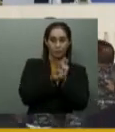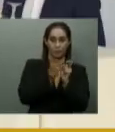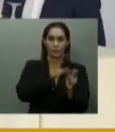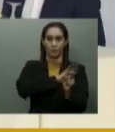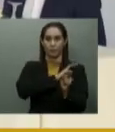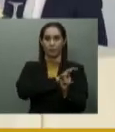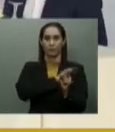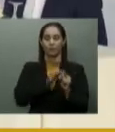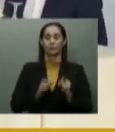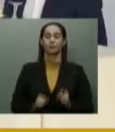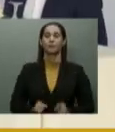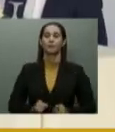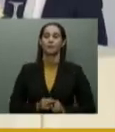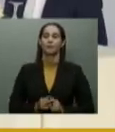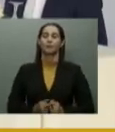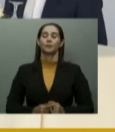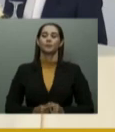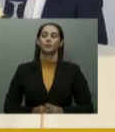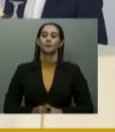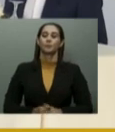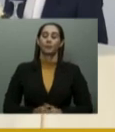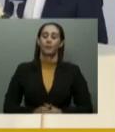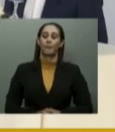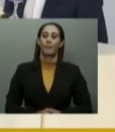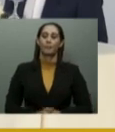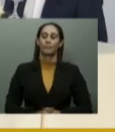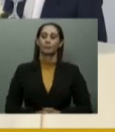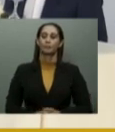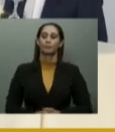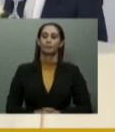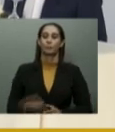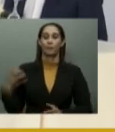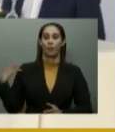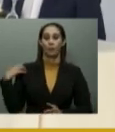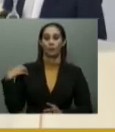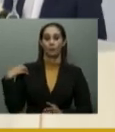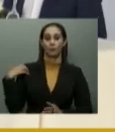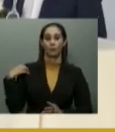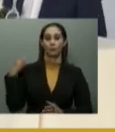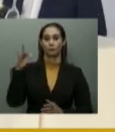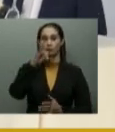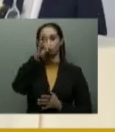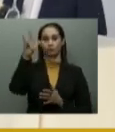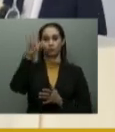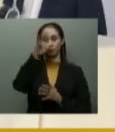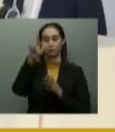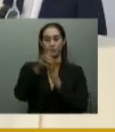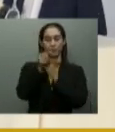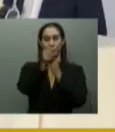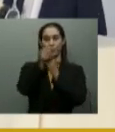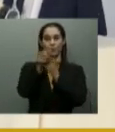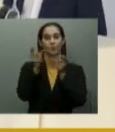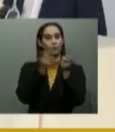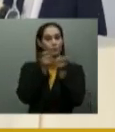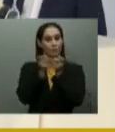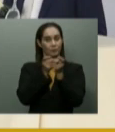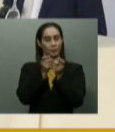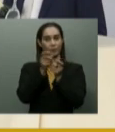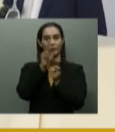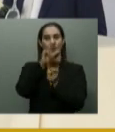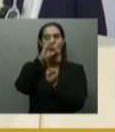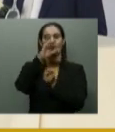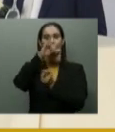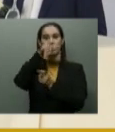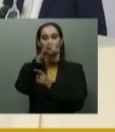fuerza cuando no es necesario cuando su vida no está en peligro y